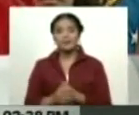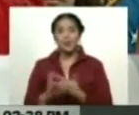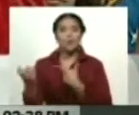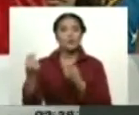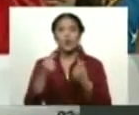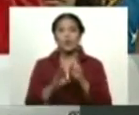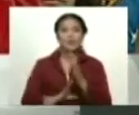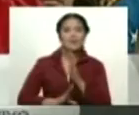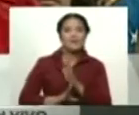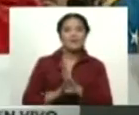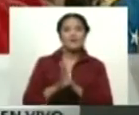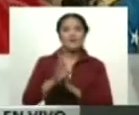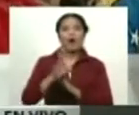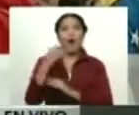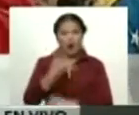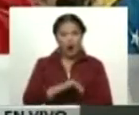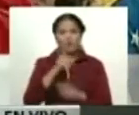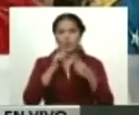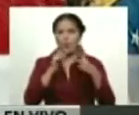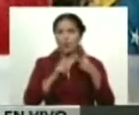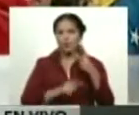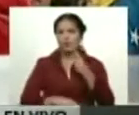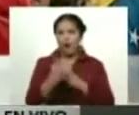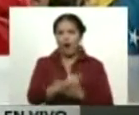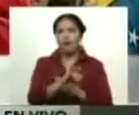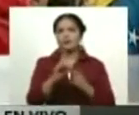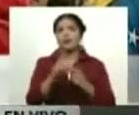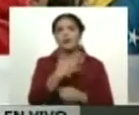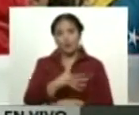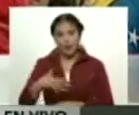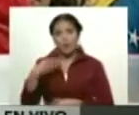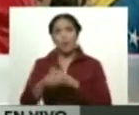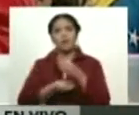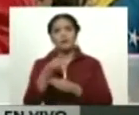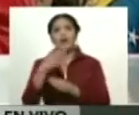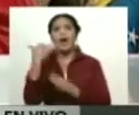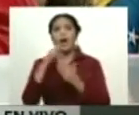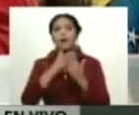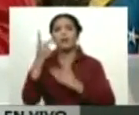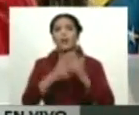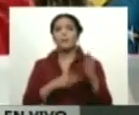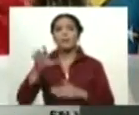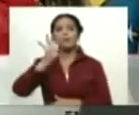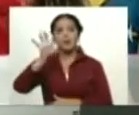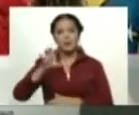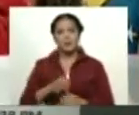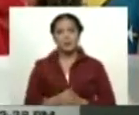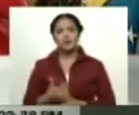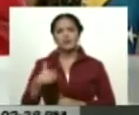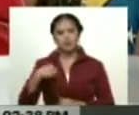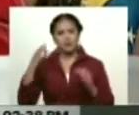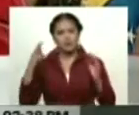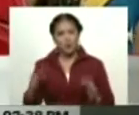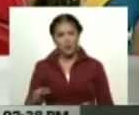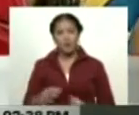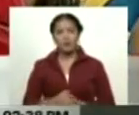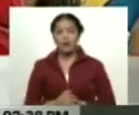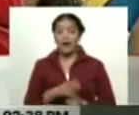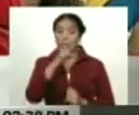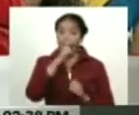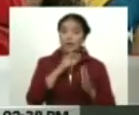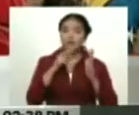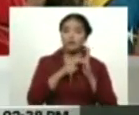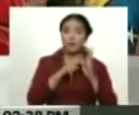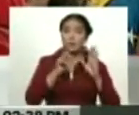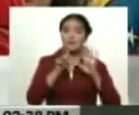economía sólida. Tenemos cómo, tenemos con qué, queremos hacerlo, tenemos el plan de la patria. Y estoy seguro, seguro que entre el